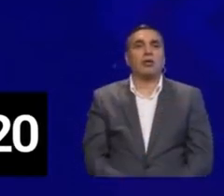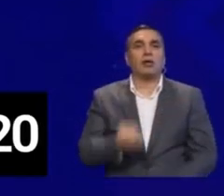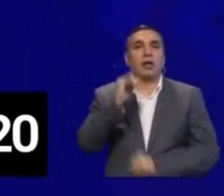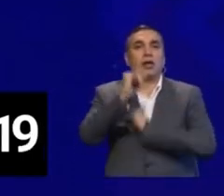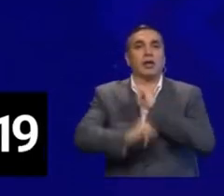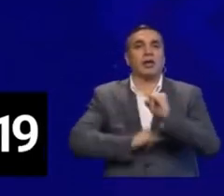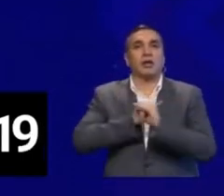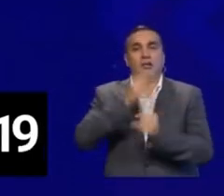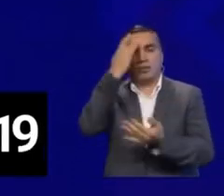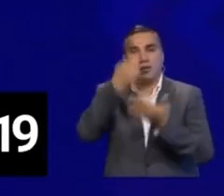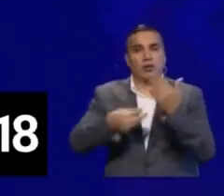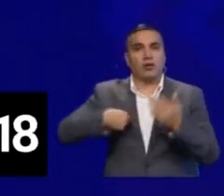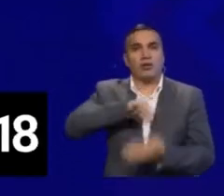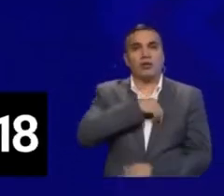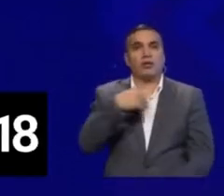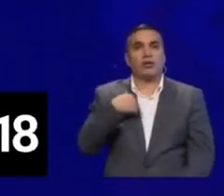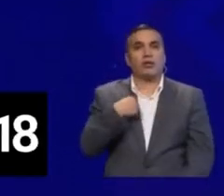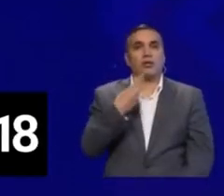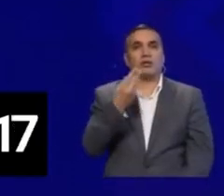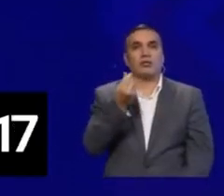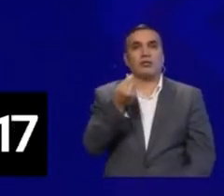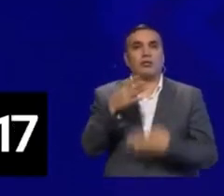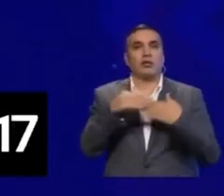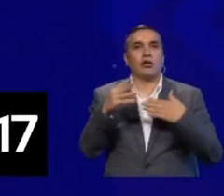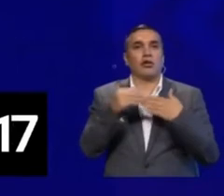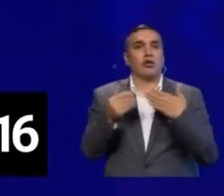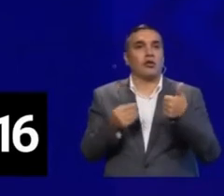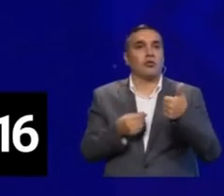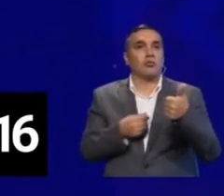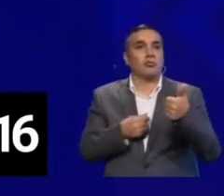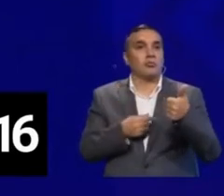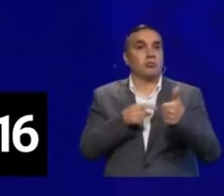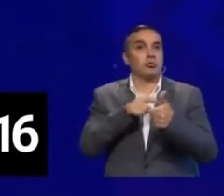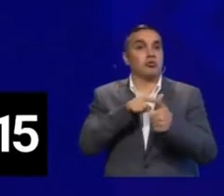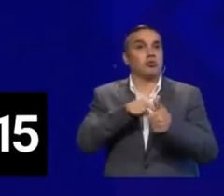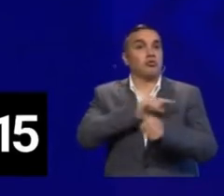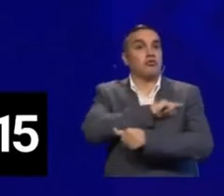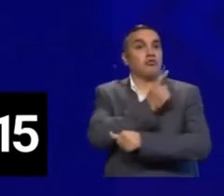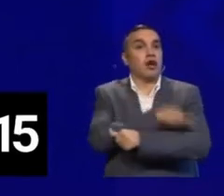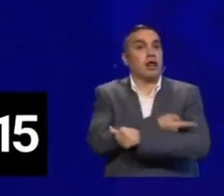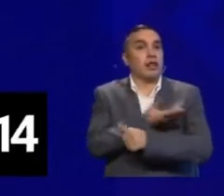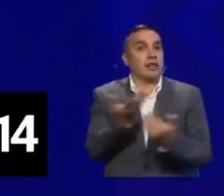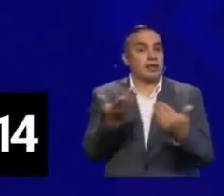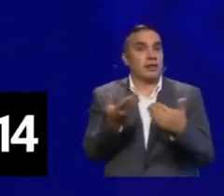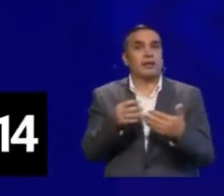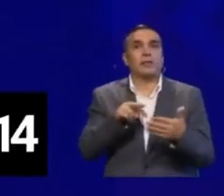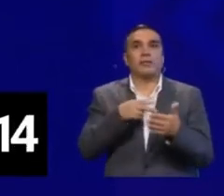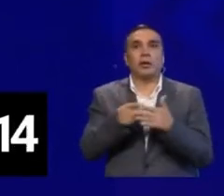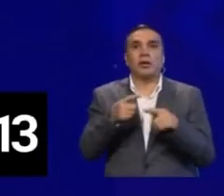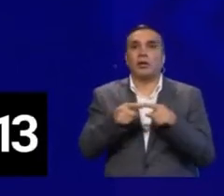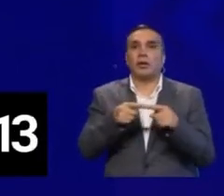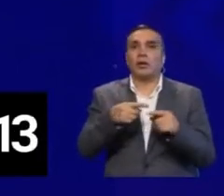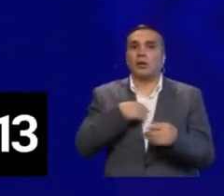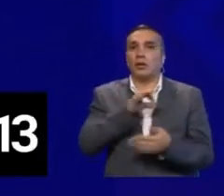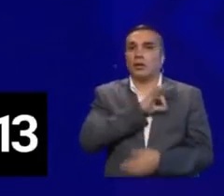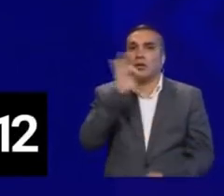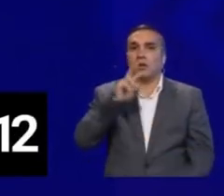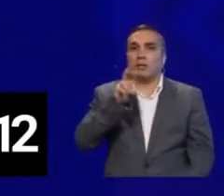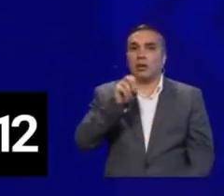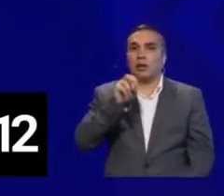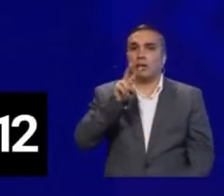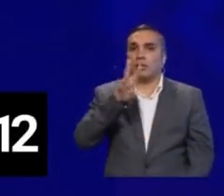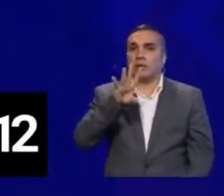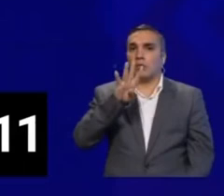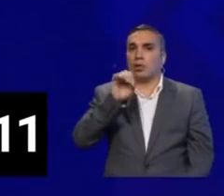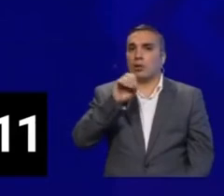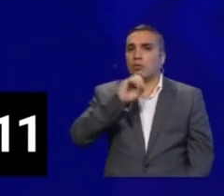internacionales, porque tenemos la moneda dura, que es el dólar, y sin embargo tenemos tasas de interés de 20, 25%, cuando deberían estar